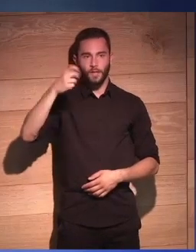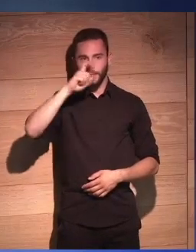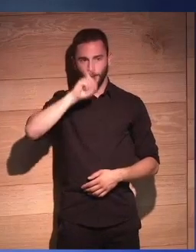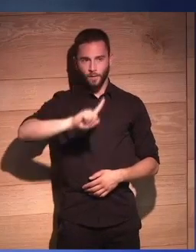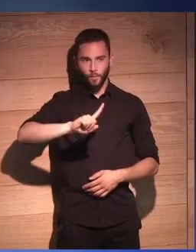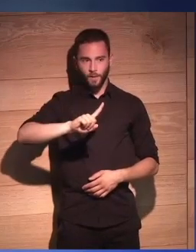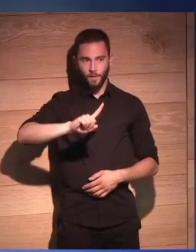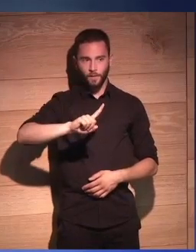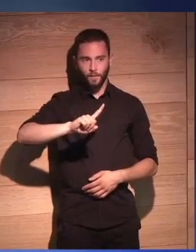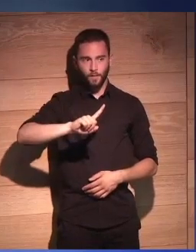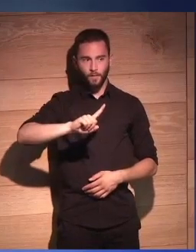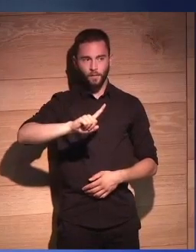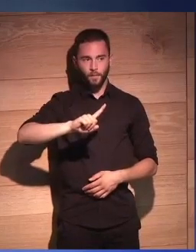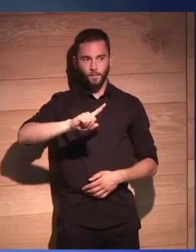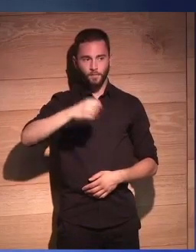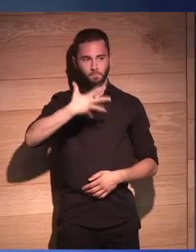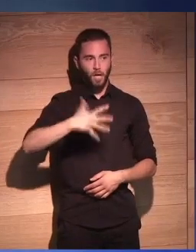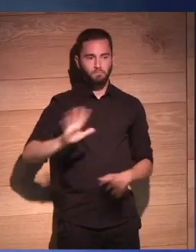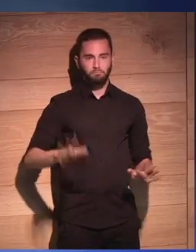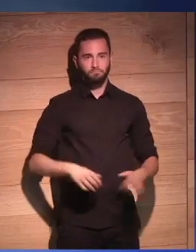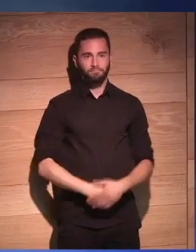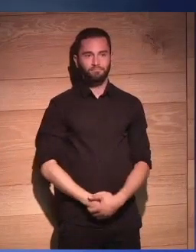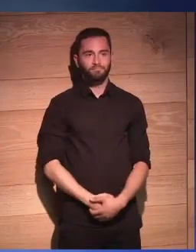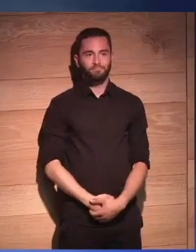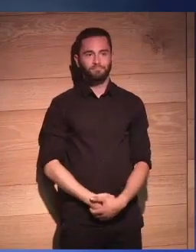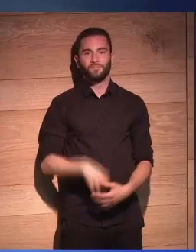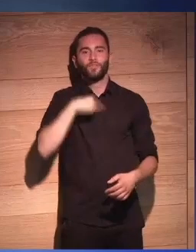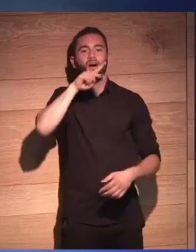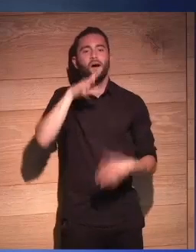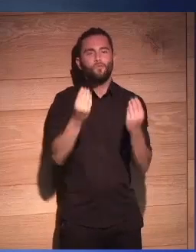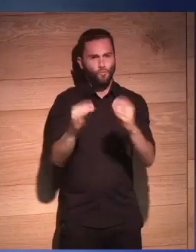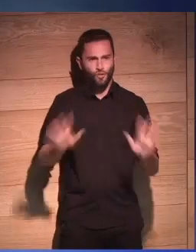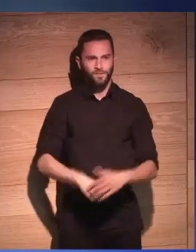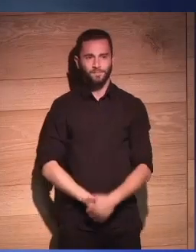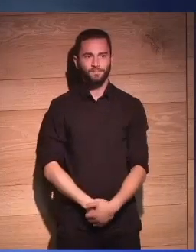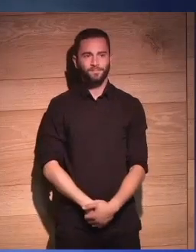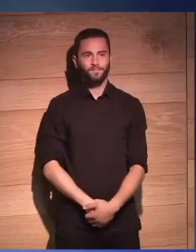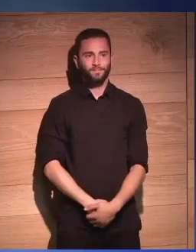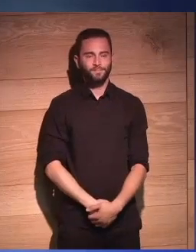de... Bueno, se me... Bueno. Sí. Ya, estoy hablando mucho.